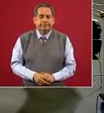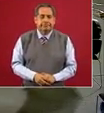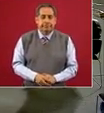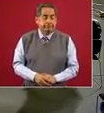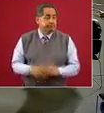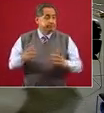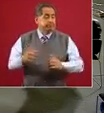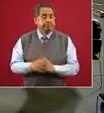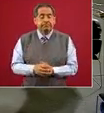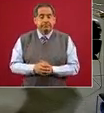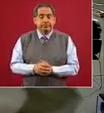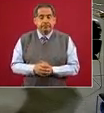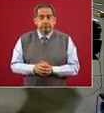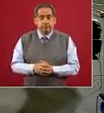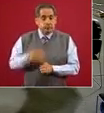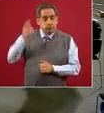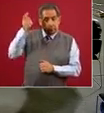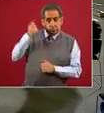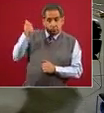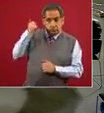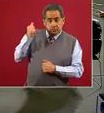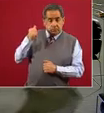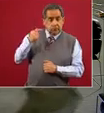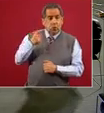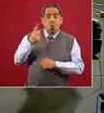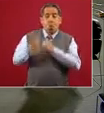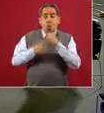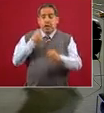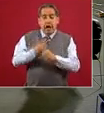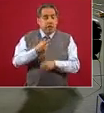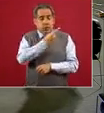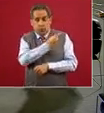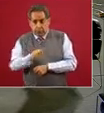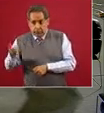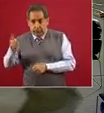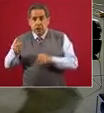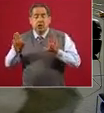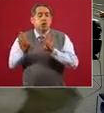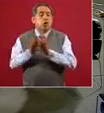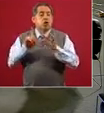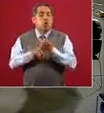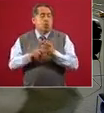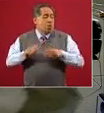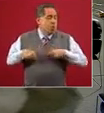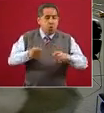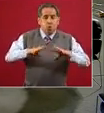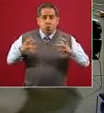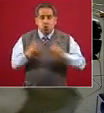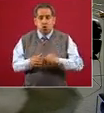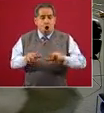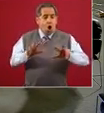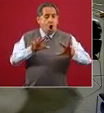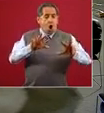Y bueno, en la pensión a lo largo del año, hemos beneficiado a